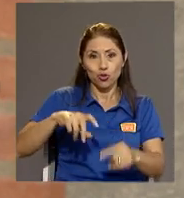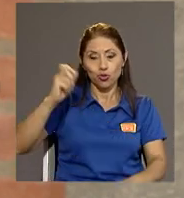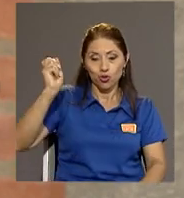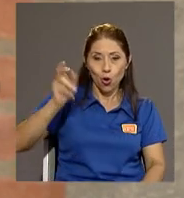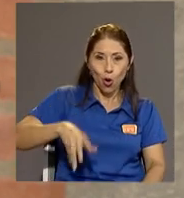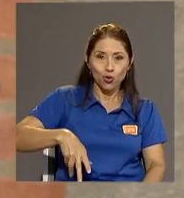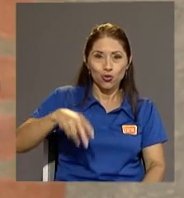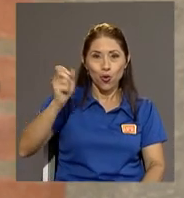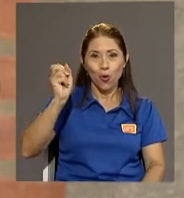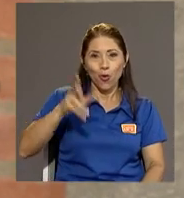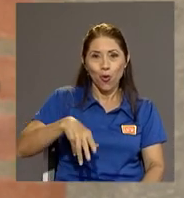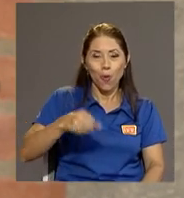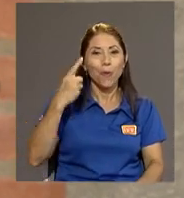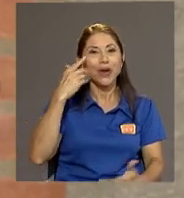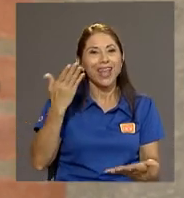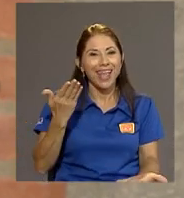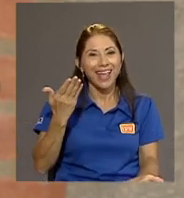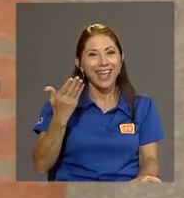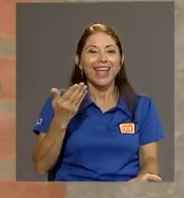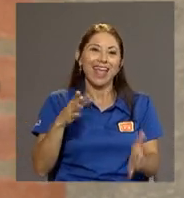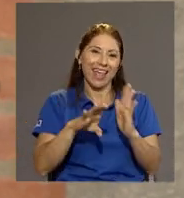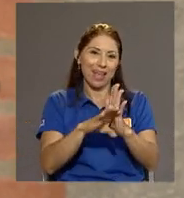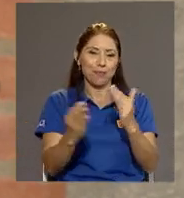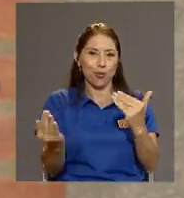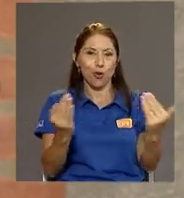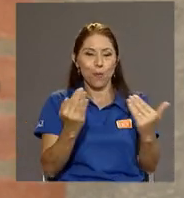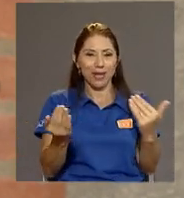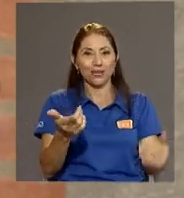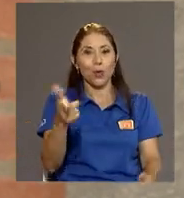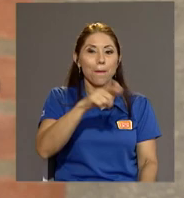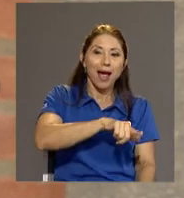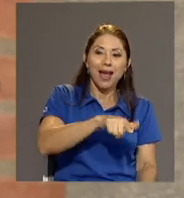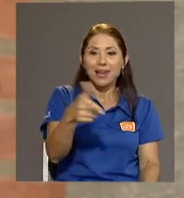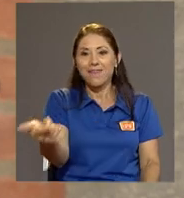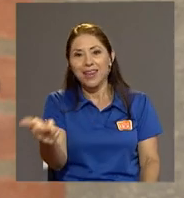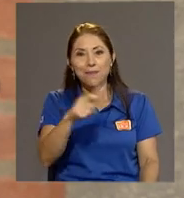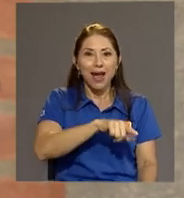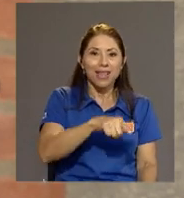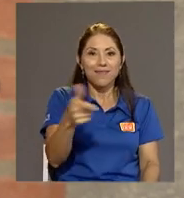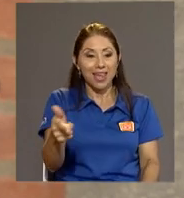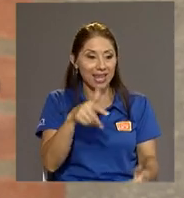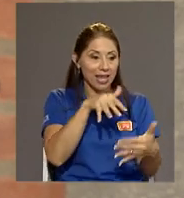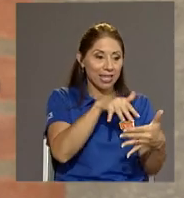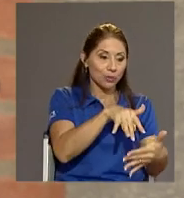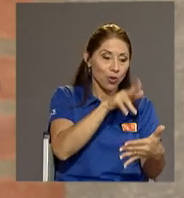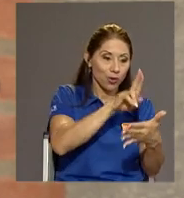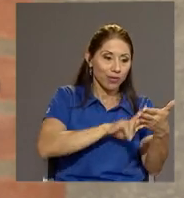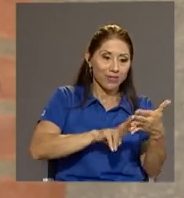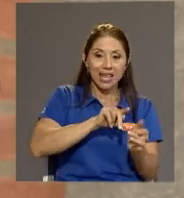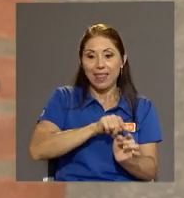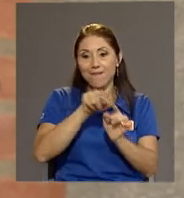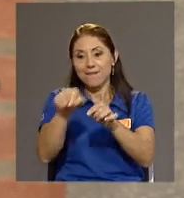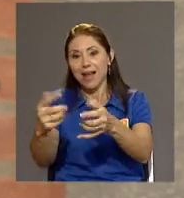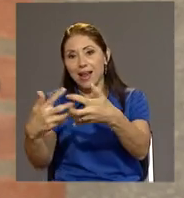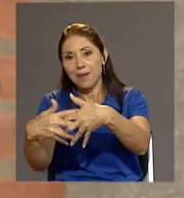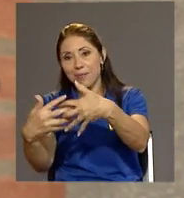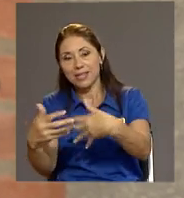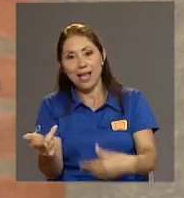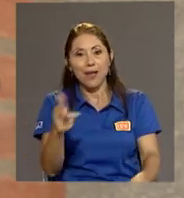Pero van y vienen. Y me parece que esta experiencia debe ser